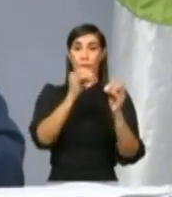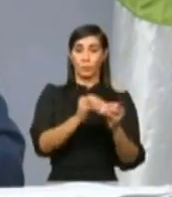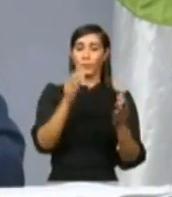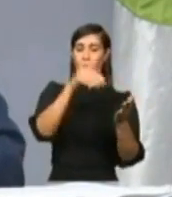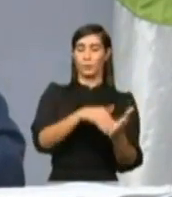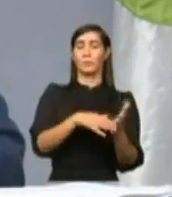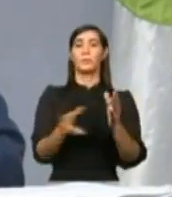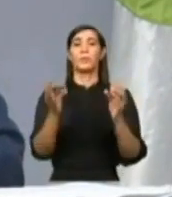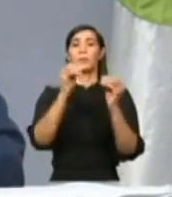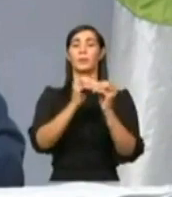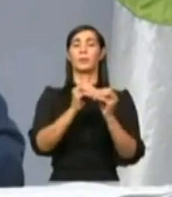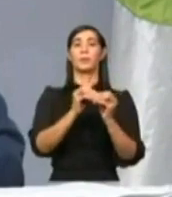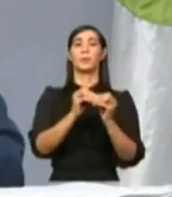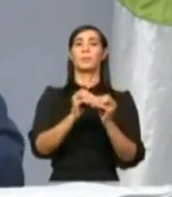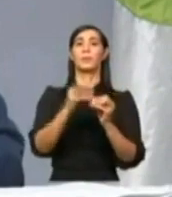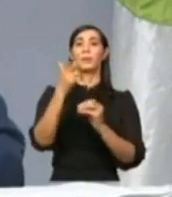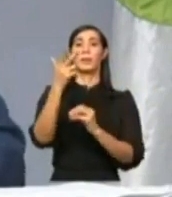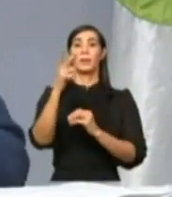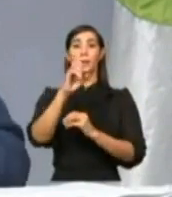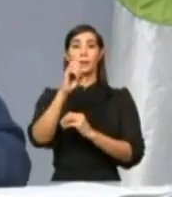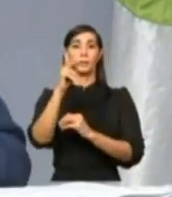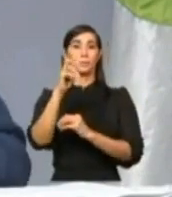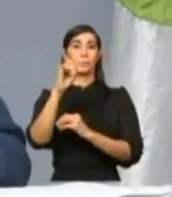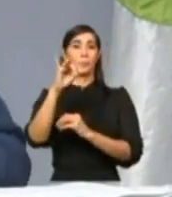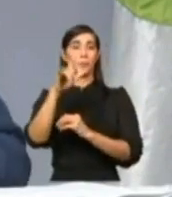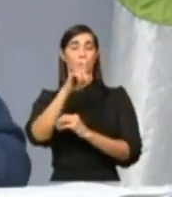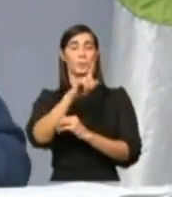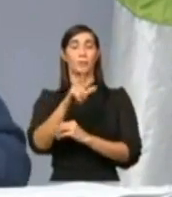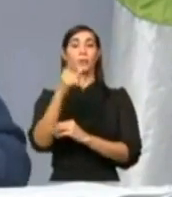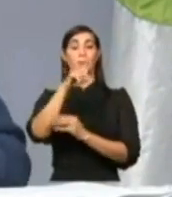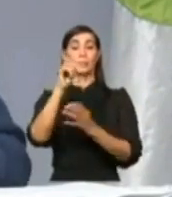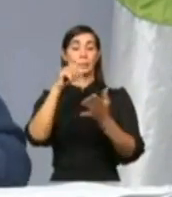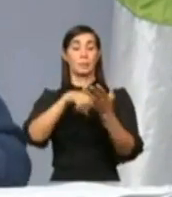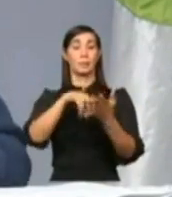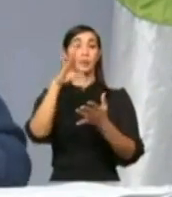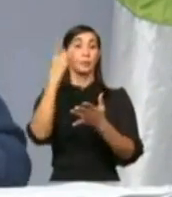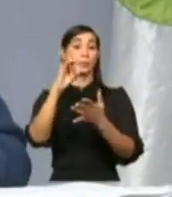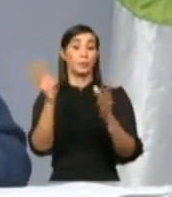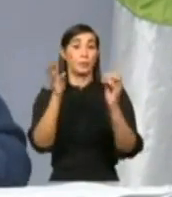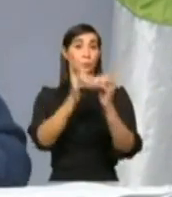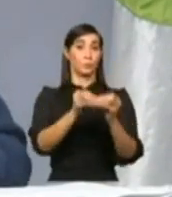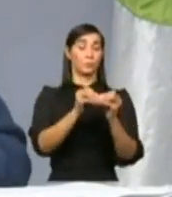repitiendo. Espaillat, 13 casos nuevos, 118 acumulados,